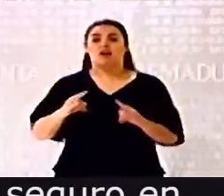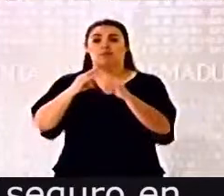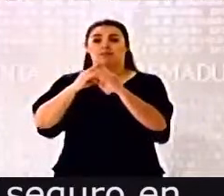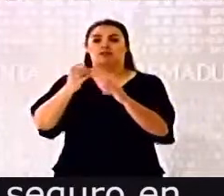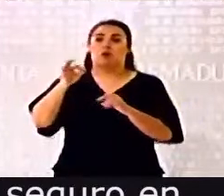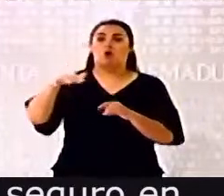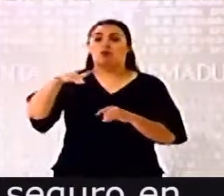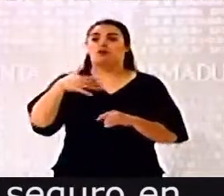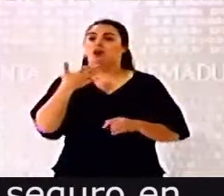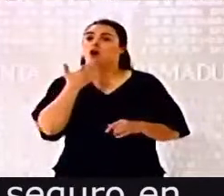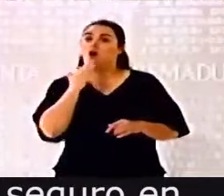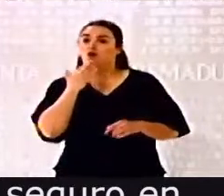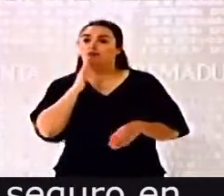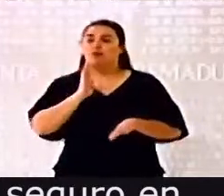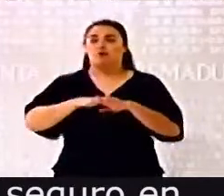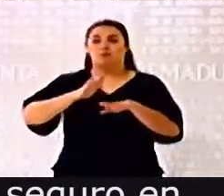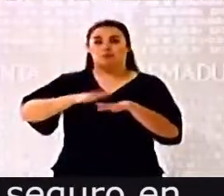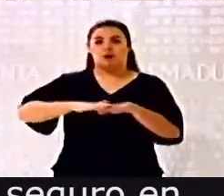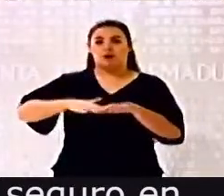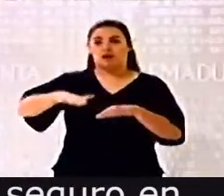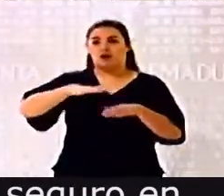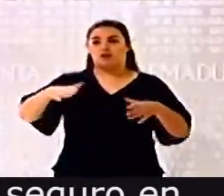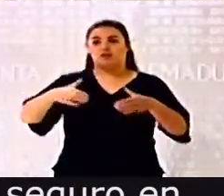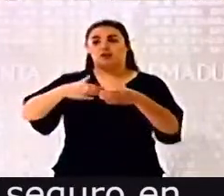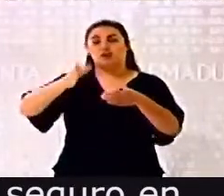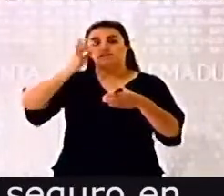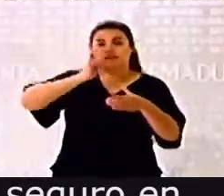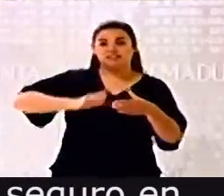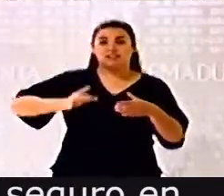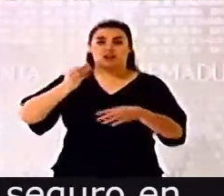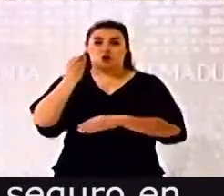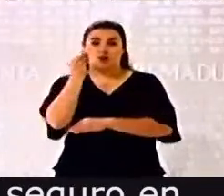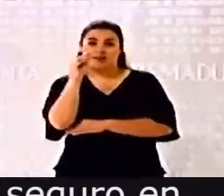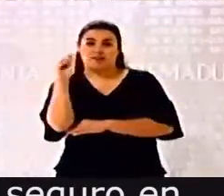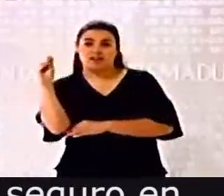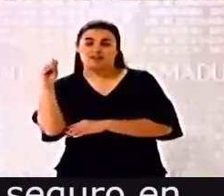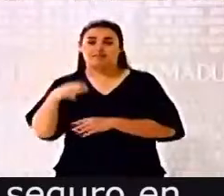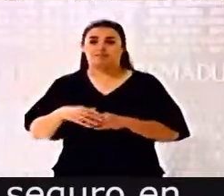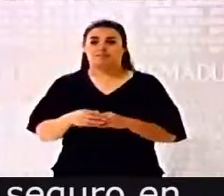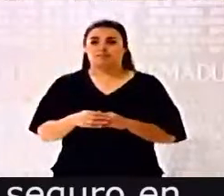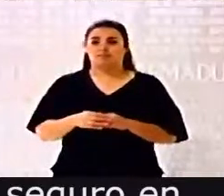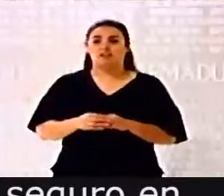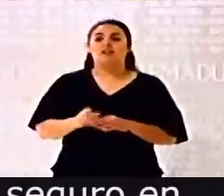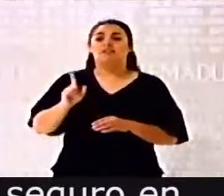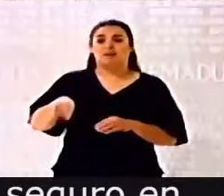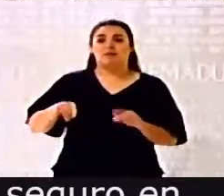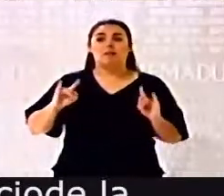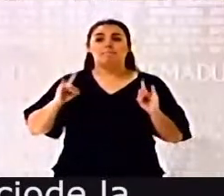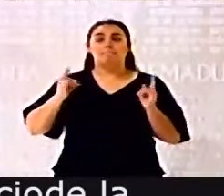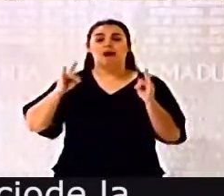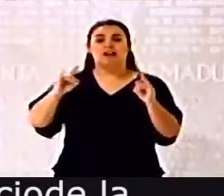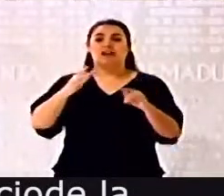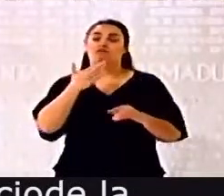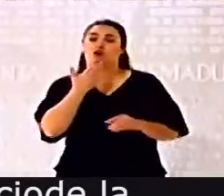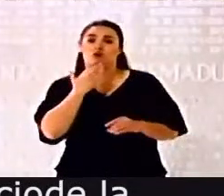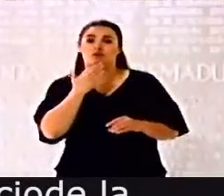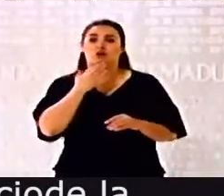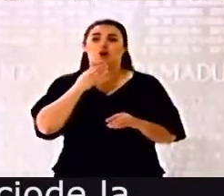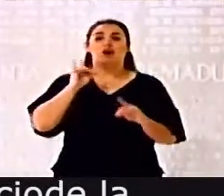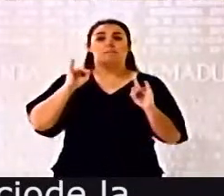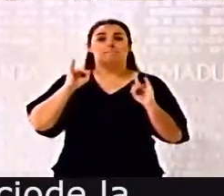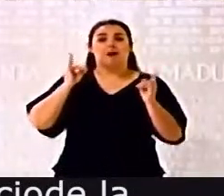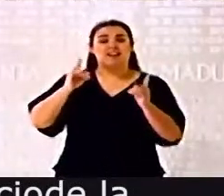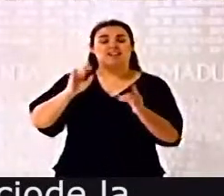de ocio para la población infantil y para la población juvenil, también en los parques de ocio y en los parques de